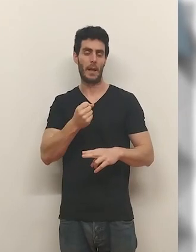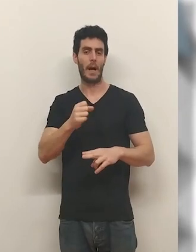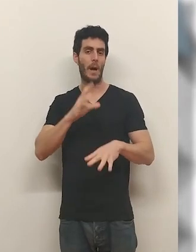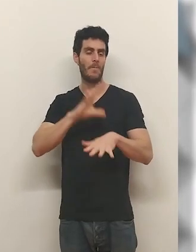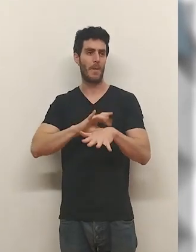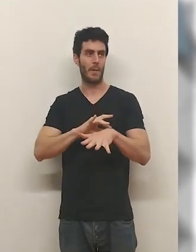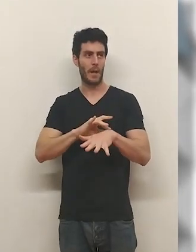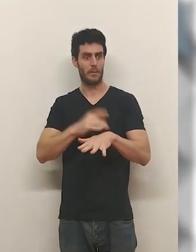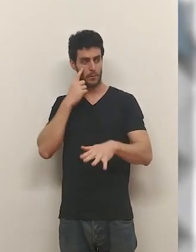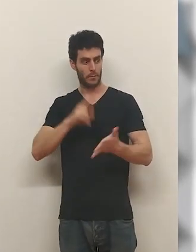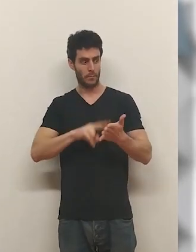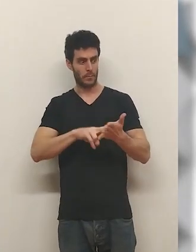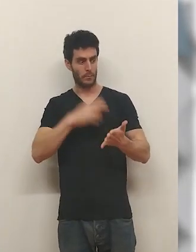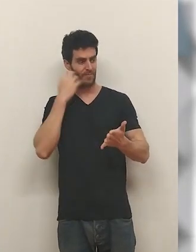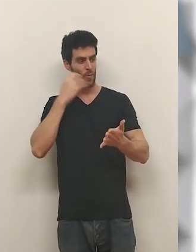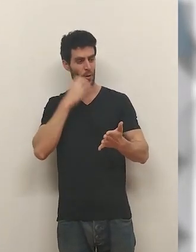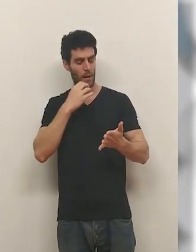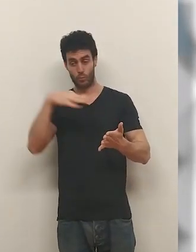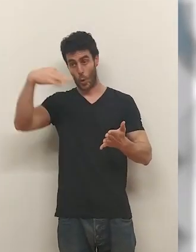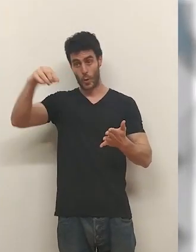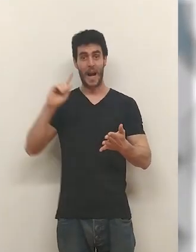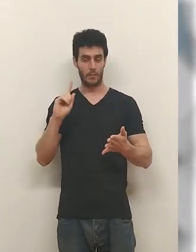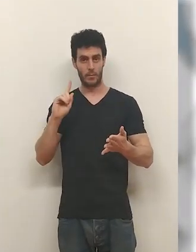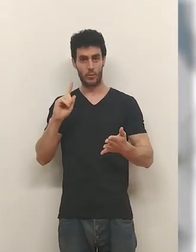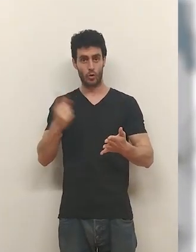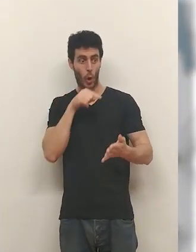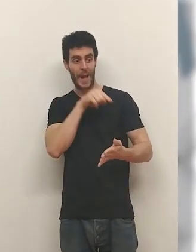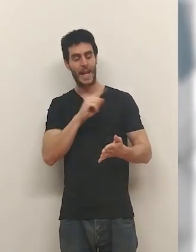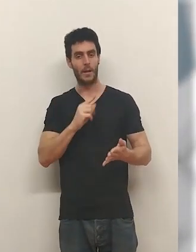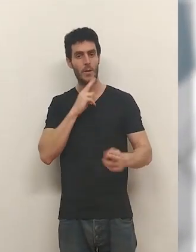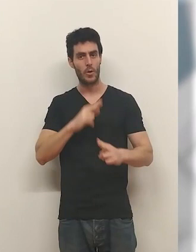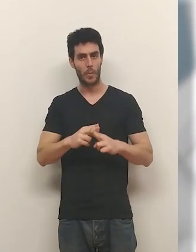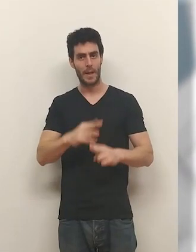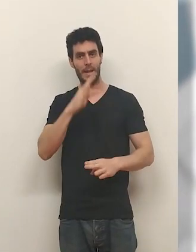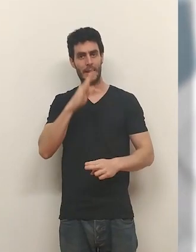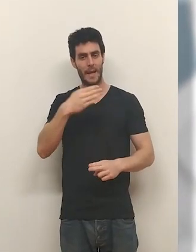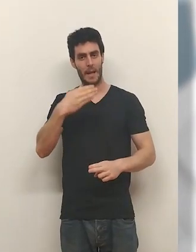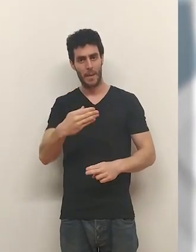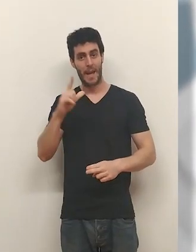enfermedad que me lo voy a leer porque es muy rara. Es única en el mundo, solo la tiene ella. Se llama